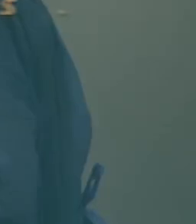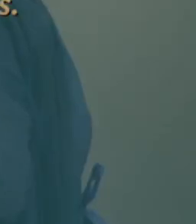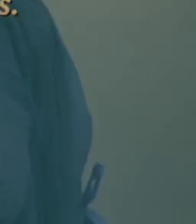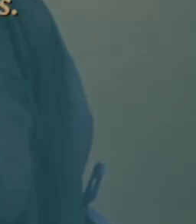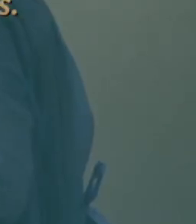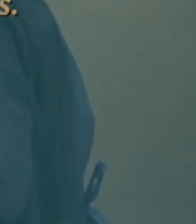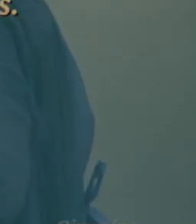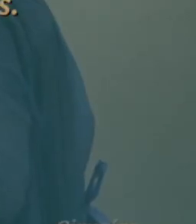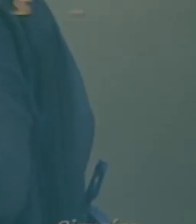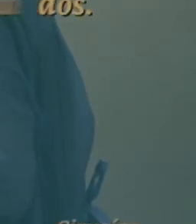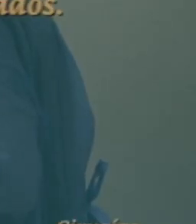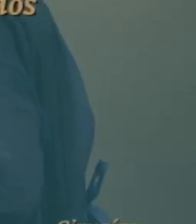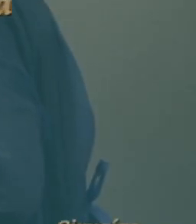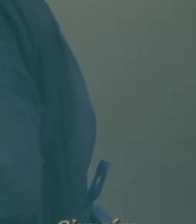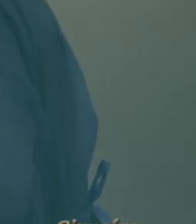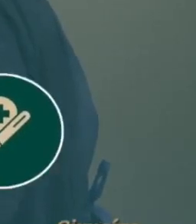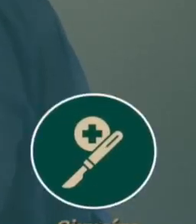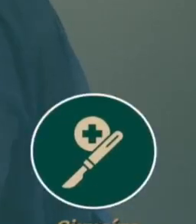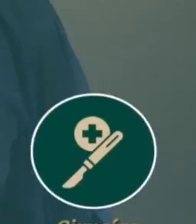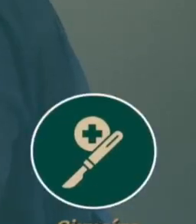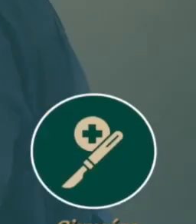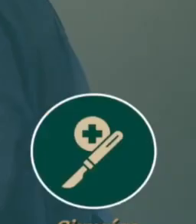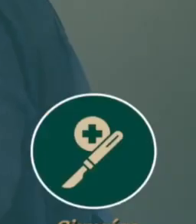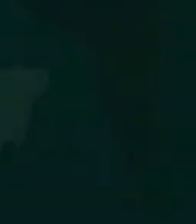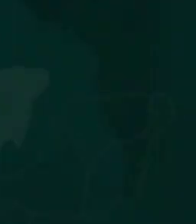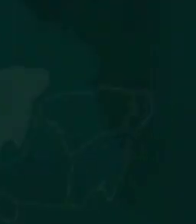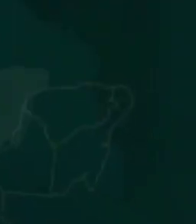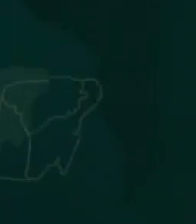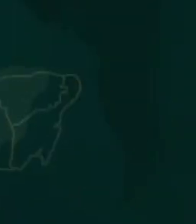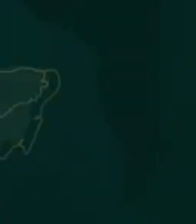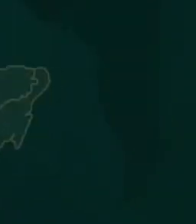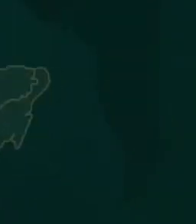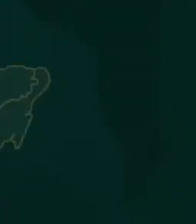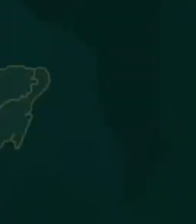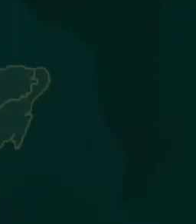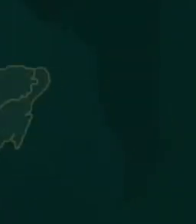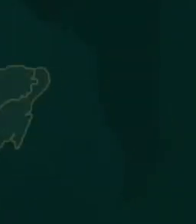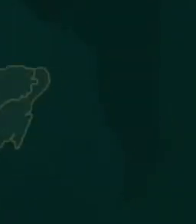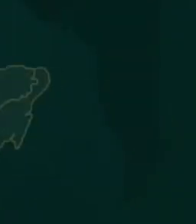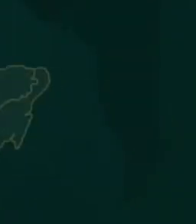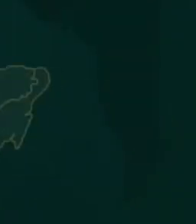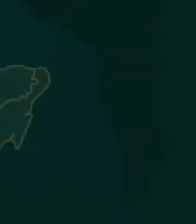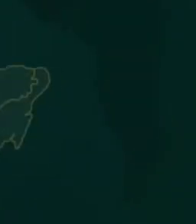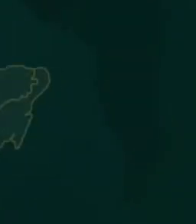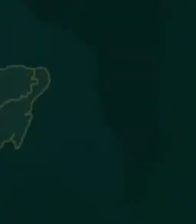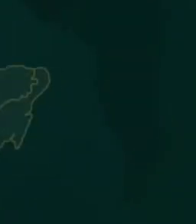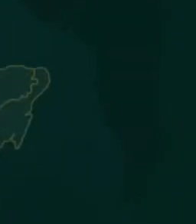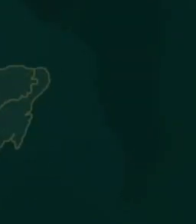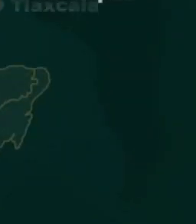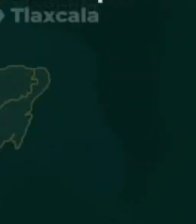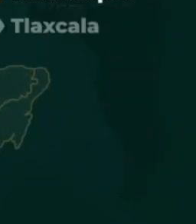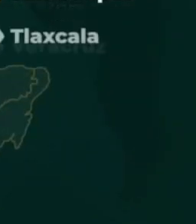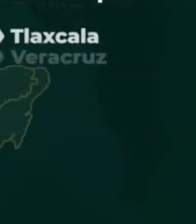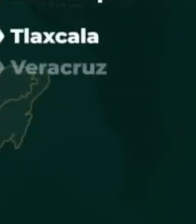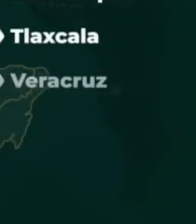con médicos especializados. El IMSS Bienestar está presente en 23 estados de la